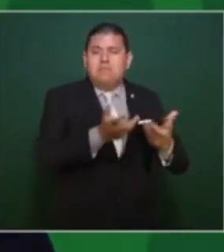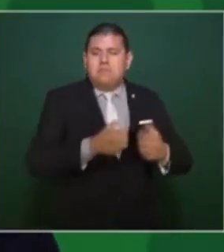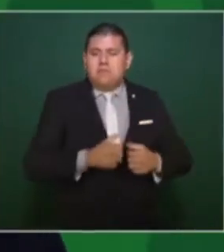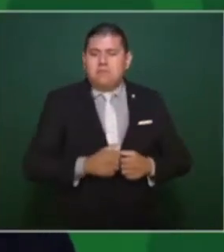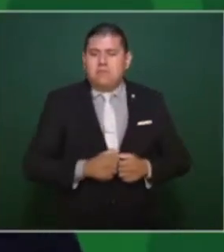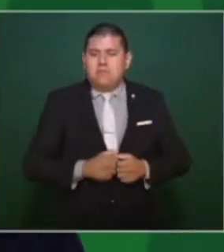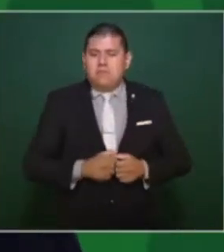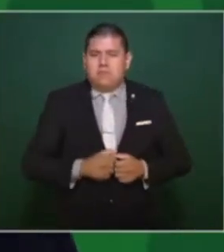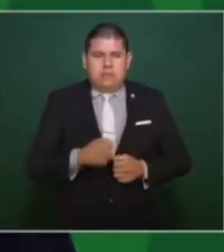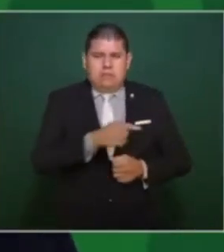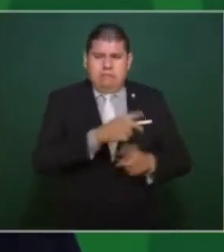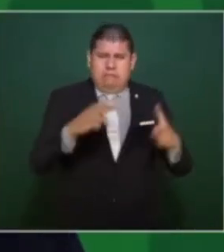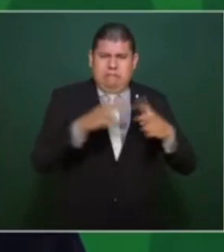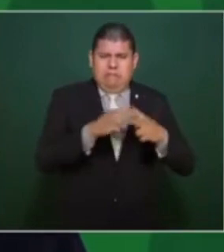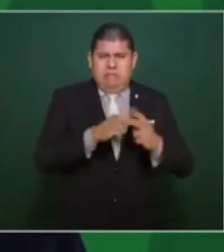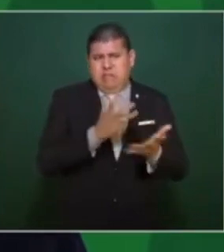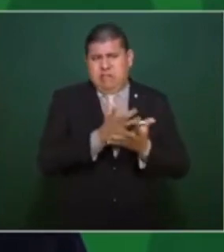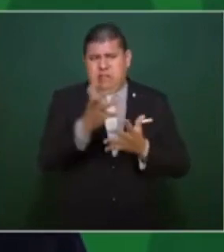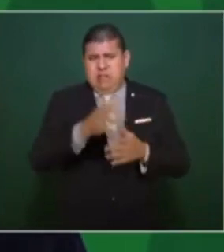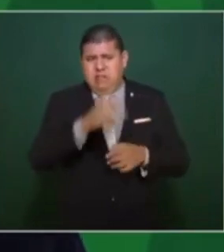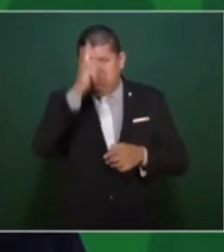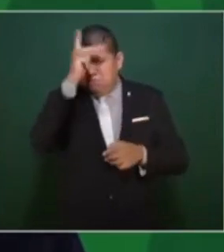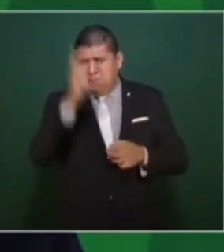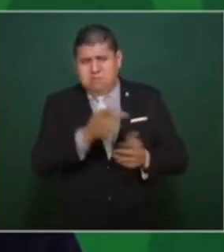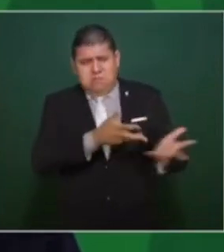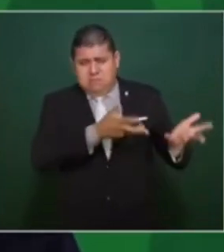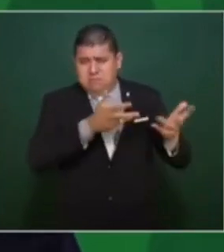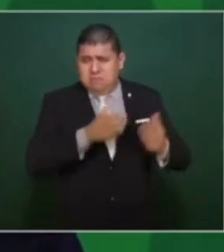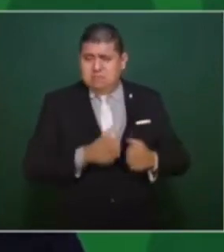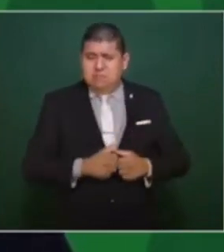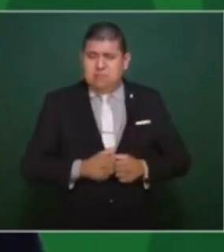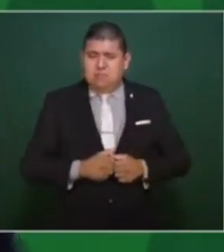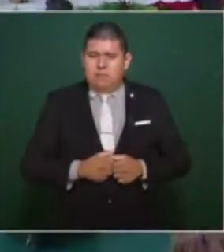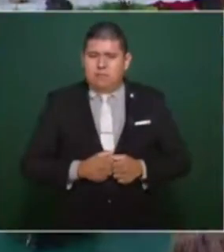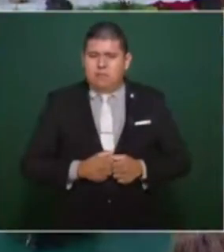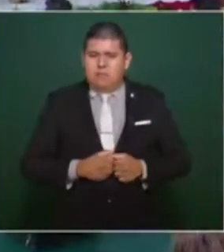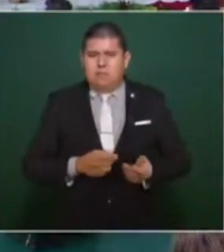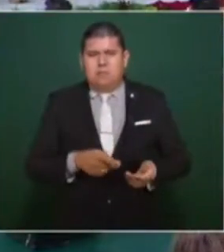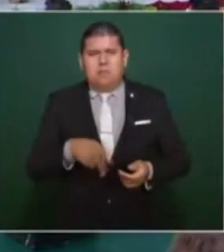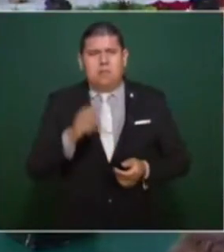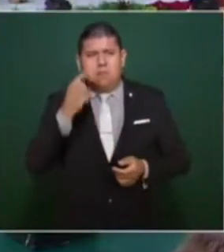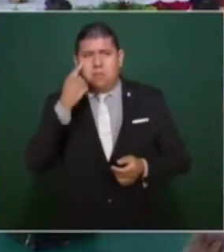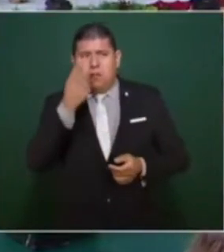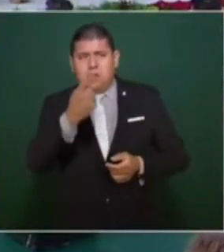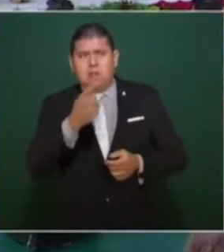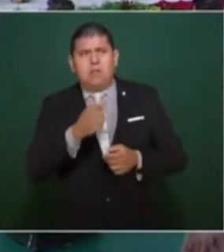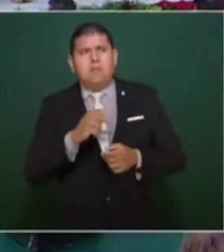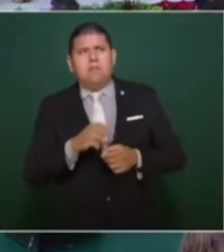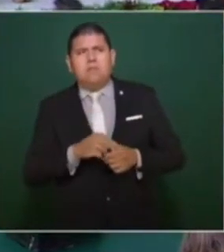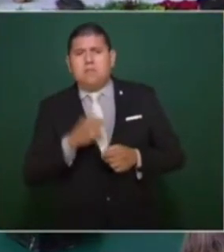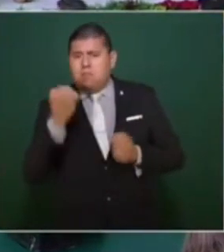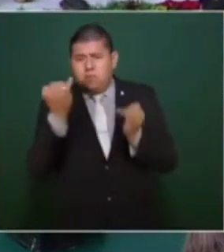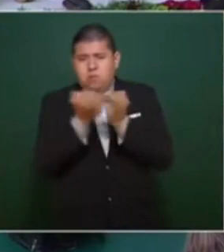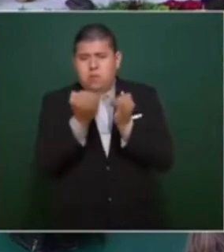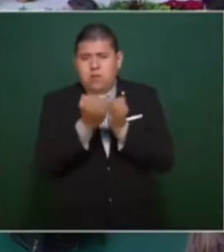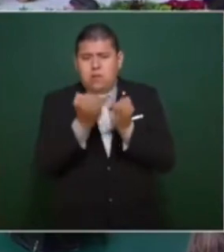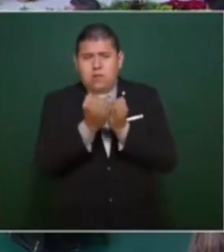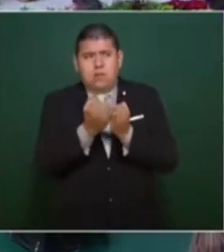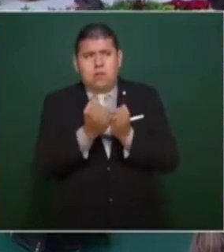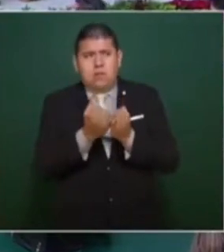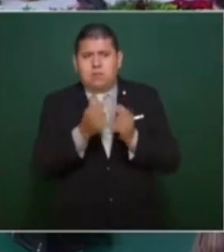pero muy violentos. Y acá no pasa de esto. Un